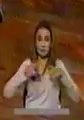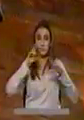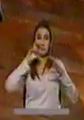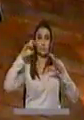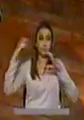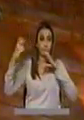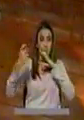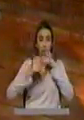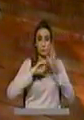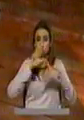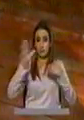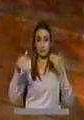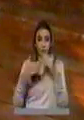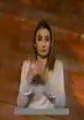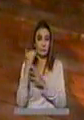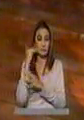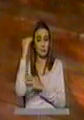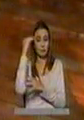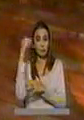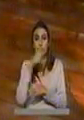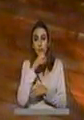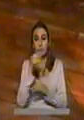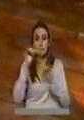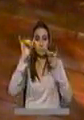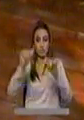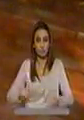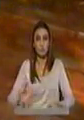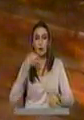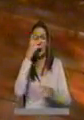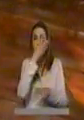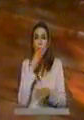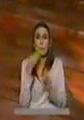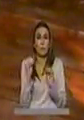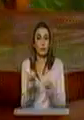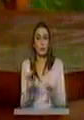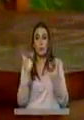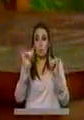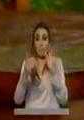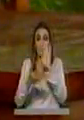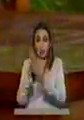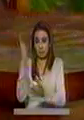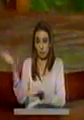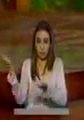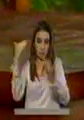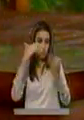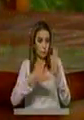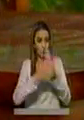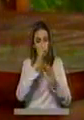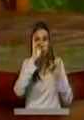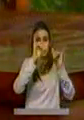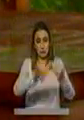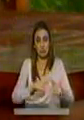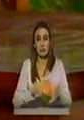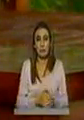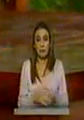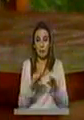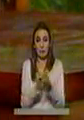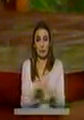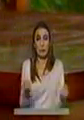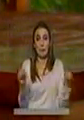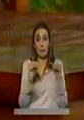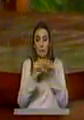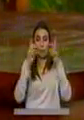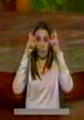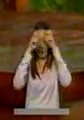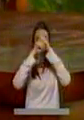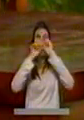que todos los jubilados vayan, porque yo sé que la van a pasar maravilloso y sobre todo van a aprender, porque es un lugar